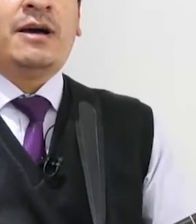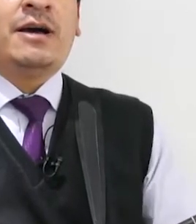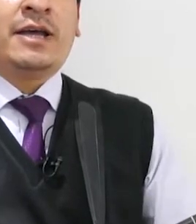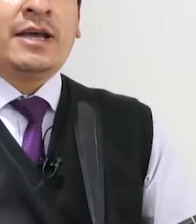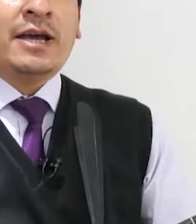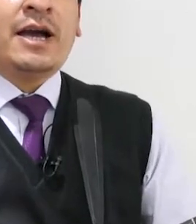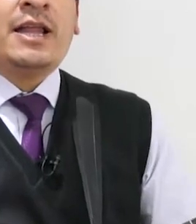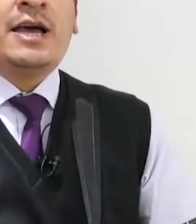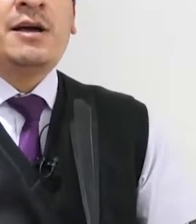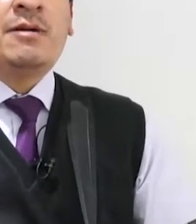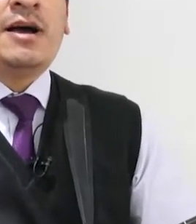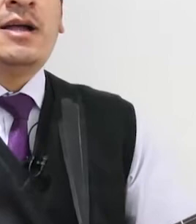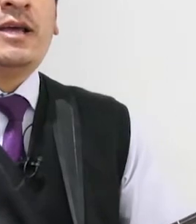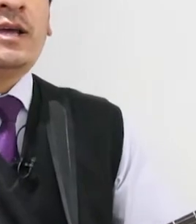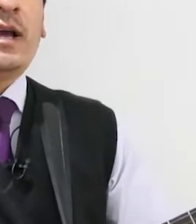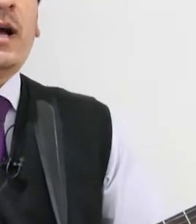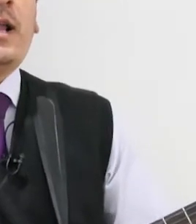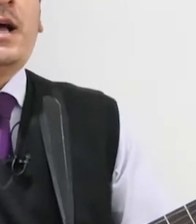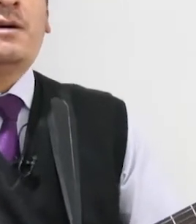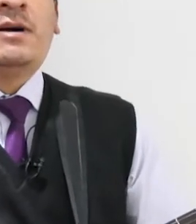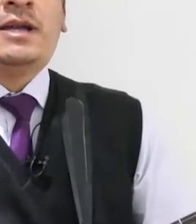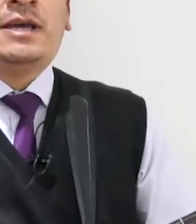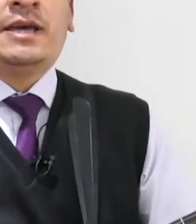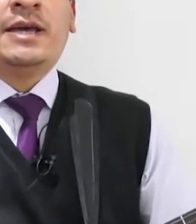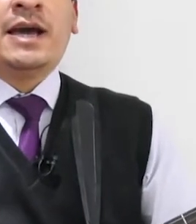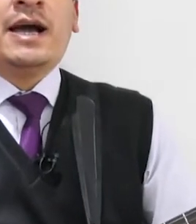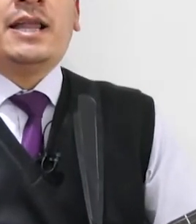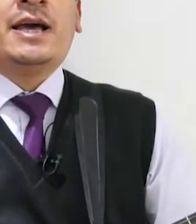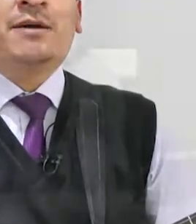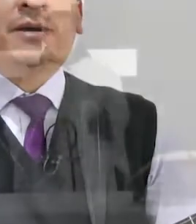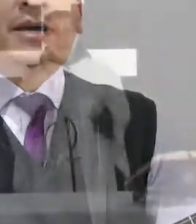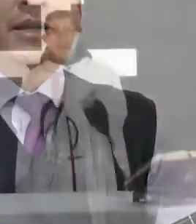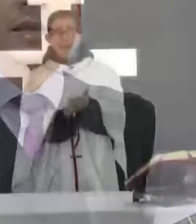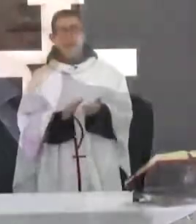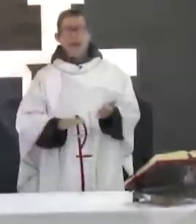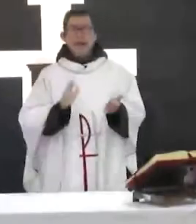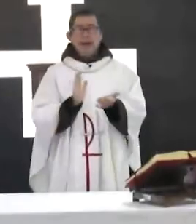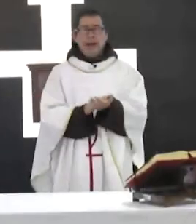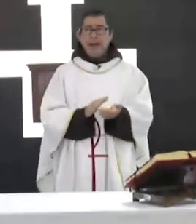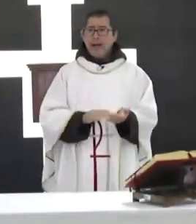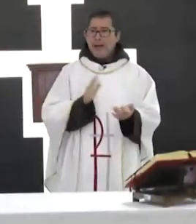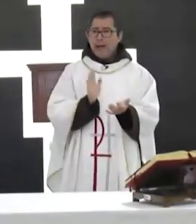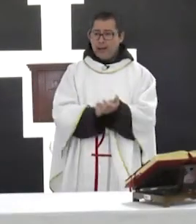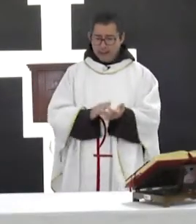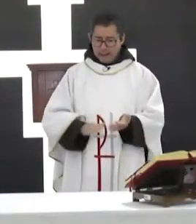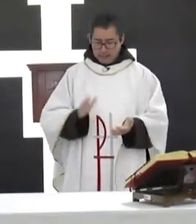la bajada de la marea la vale